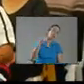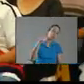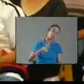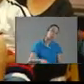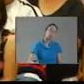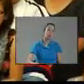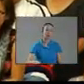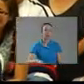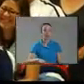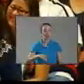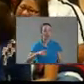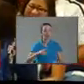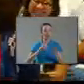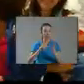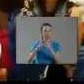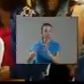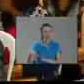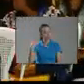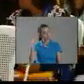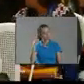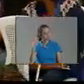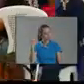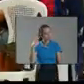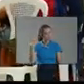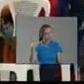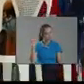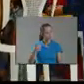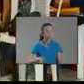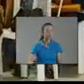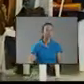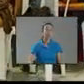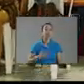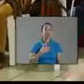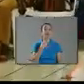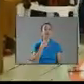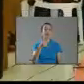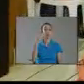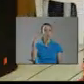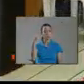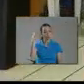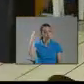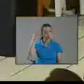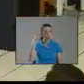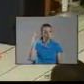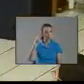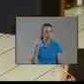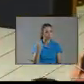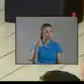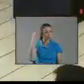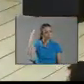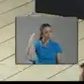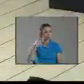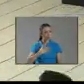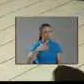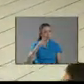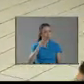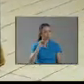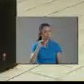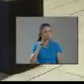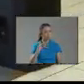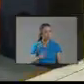haga resplandecer su rostro sobre ti. Él alce sobre ti su rostro, tenga de